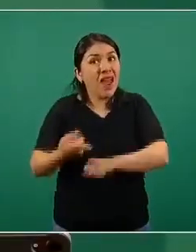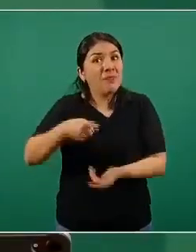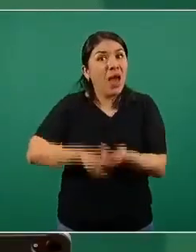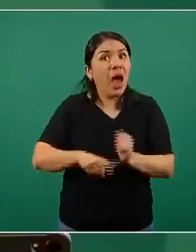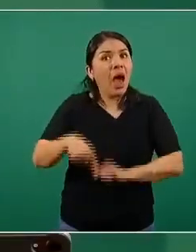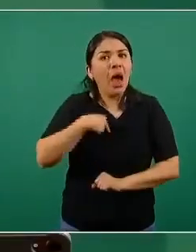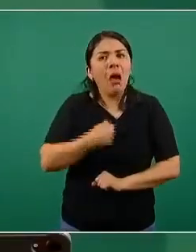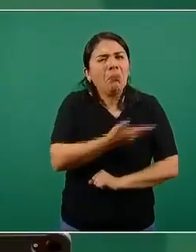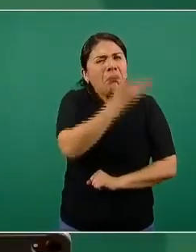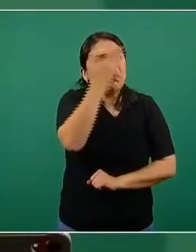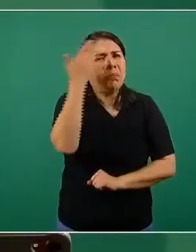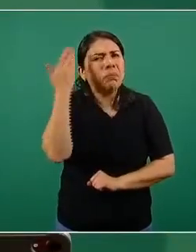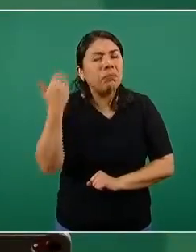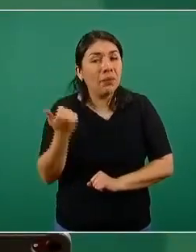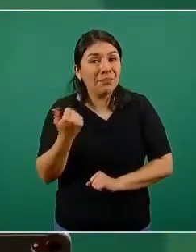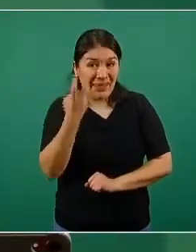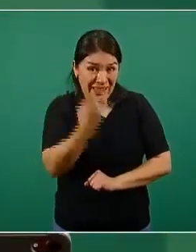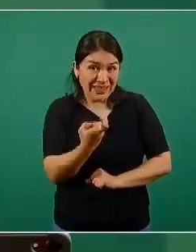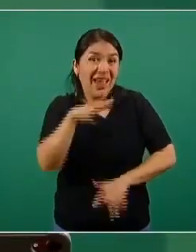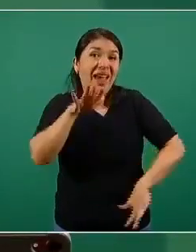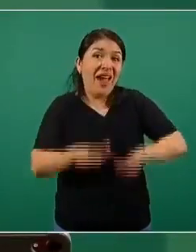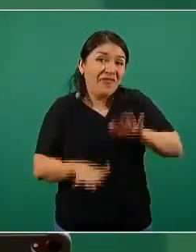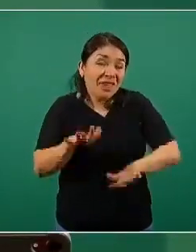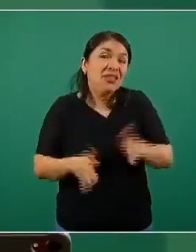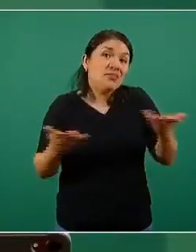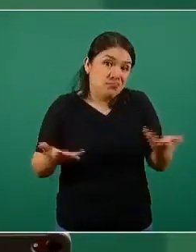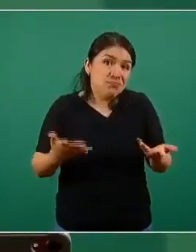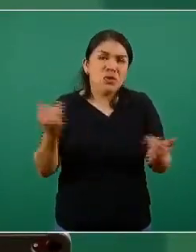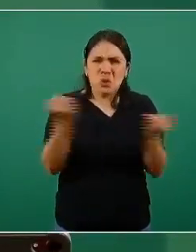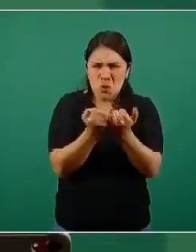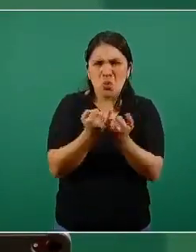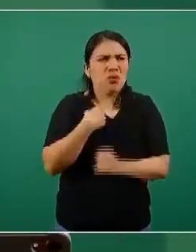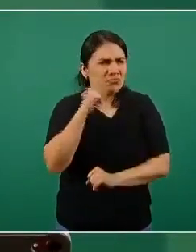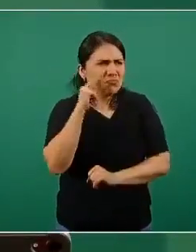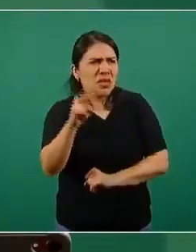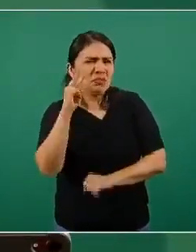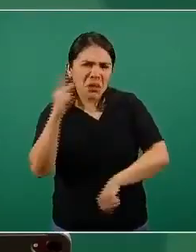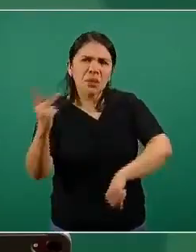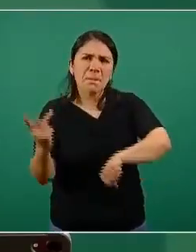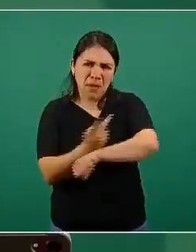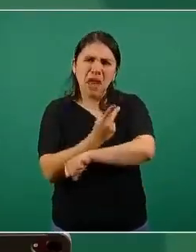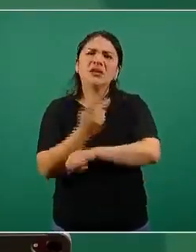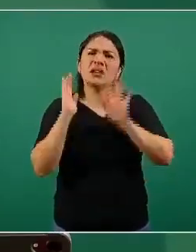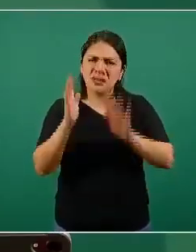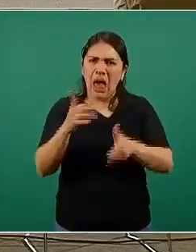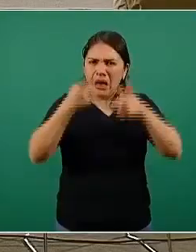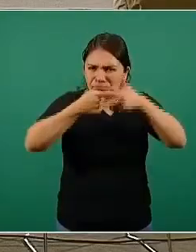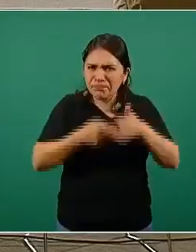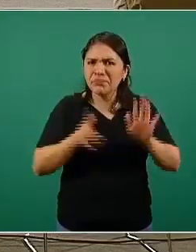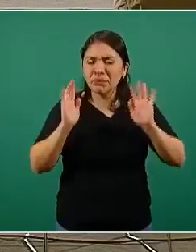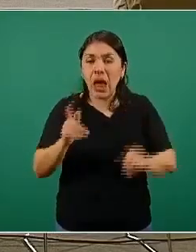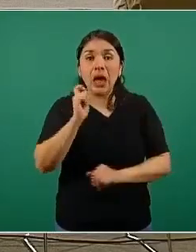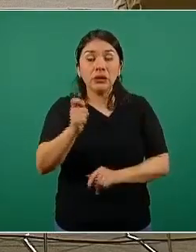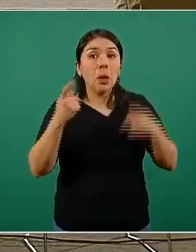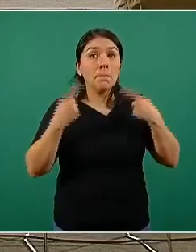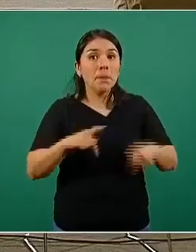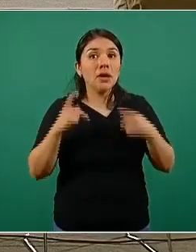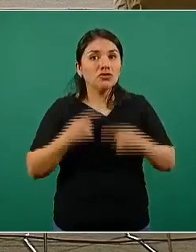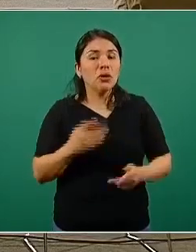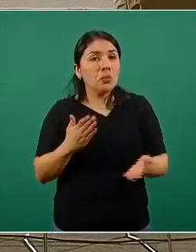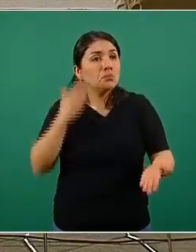enfermedad. Y muchas veces, y nos ha pasado, y también se ha medido, que personas llegan